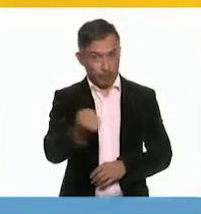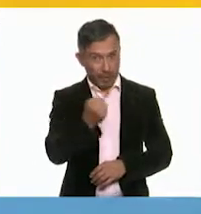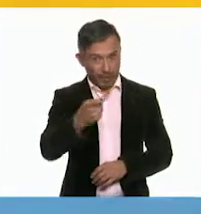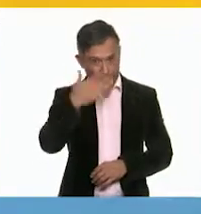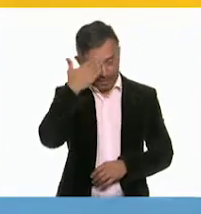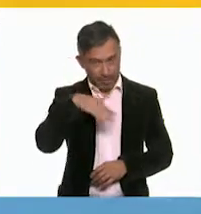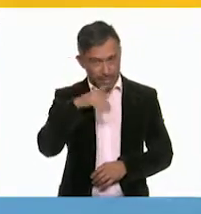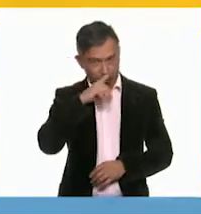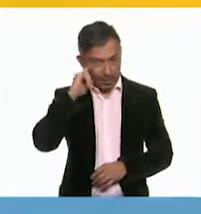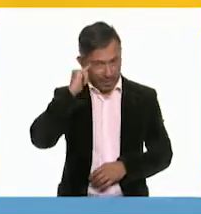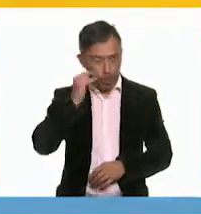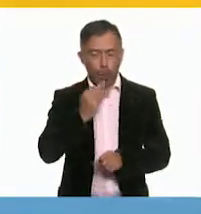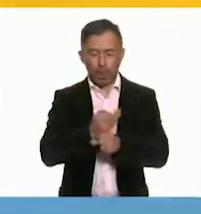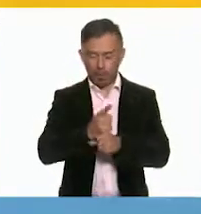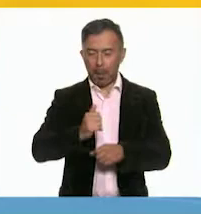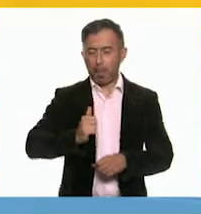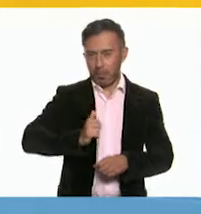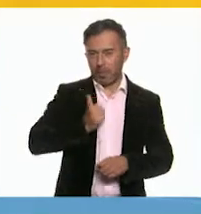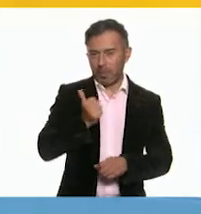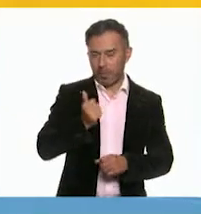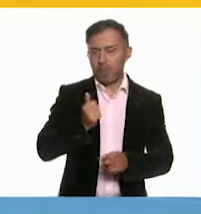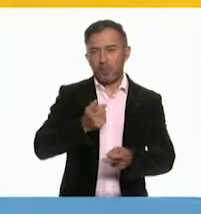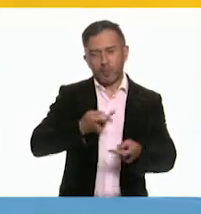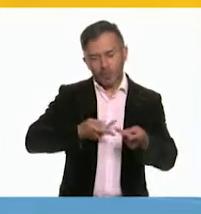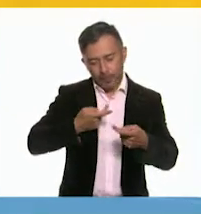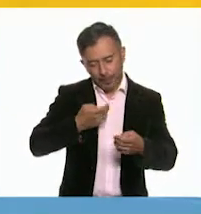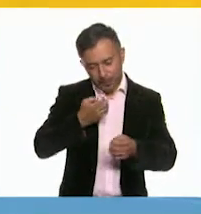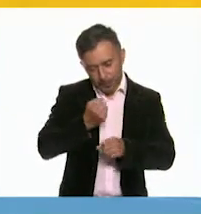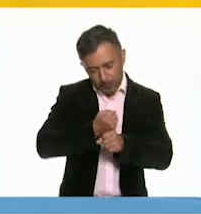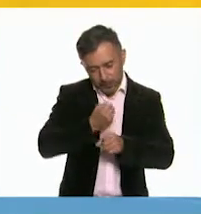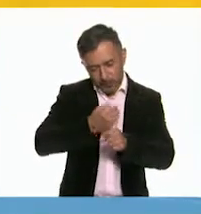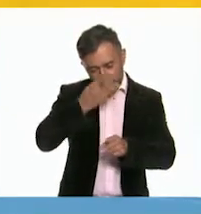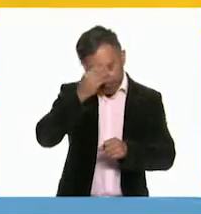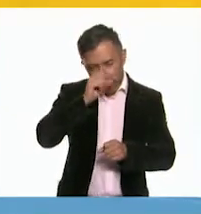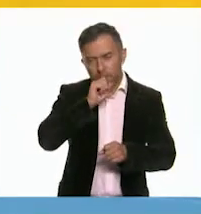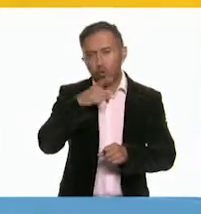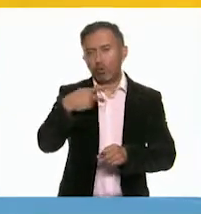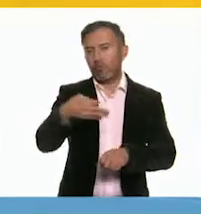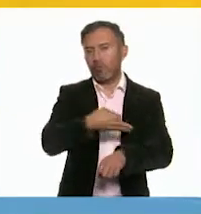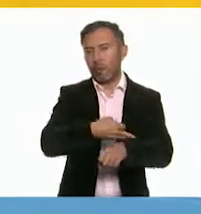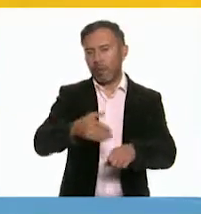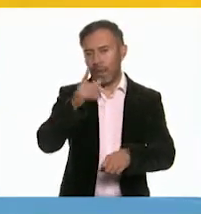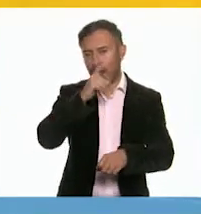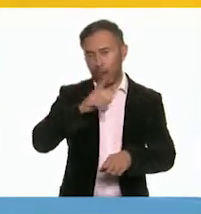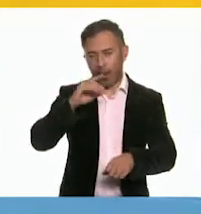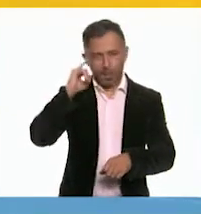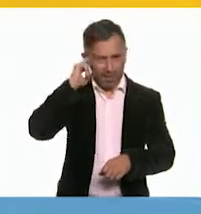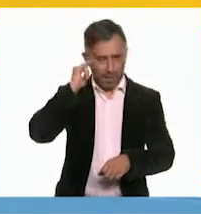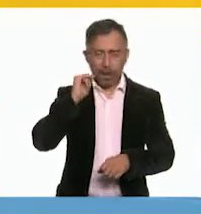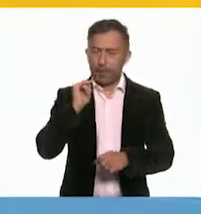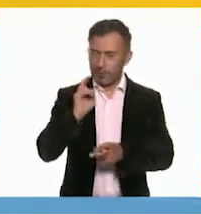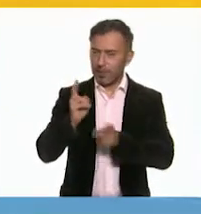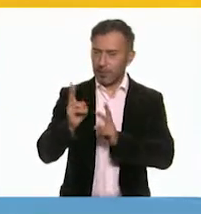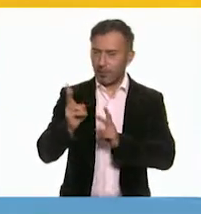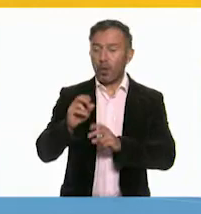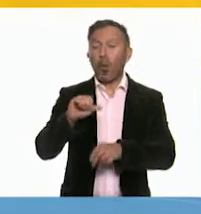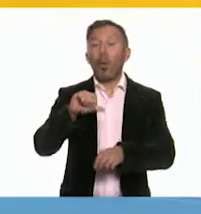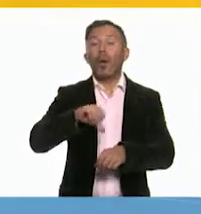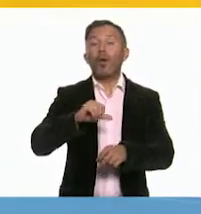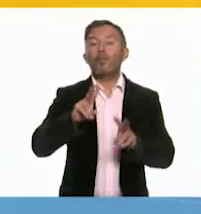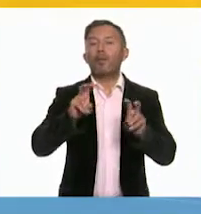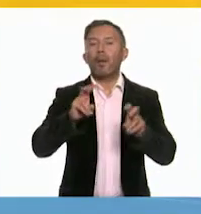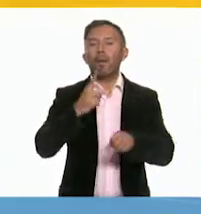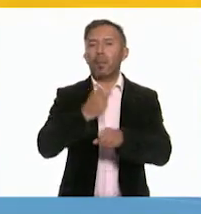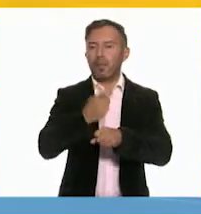aprovecha este momento para practicarla y platica con tu familia en tu lengua materna. Por hoy hemos terminado con primera etapa.